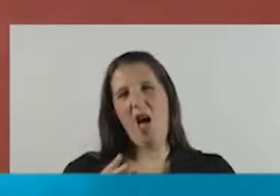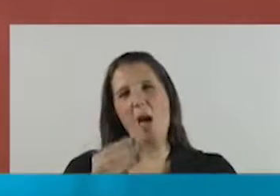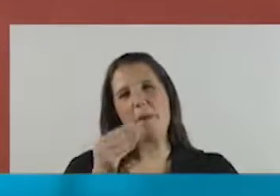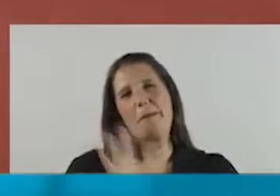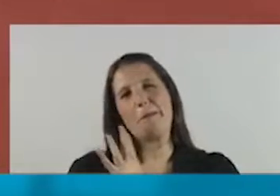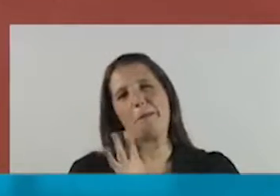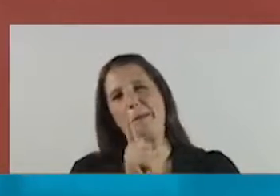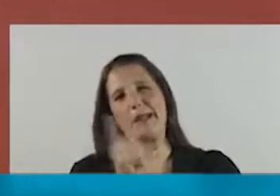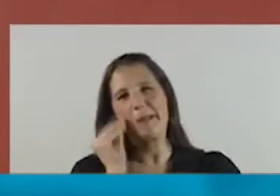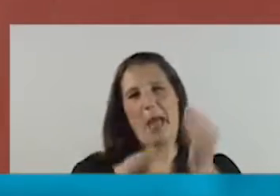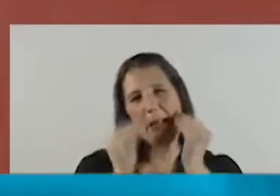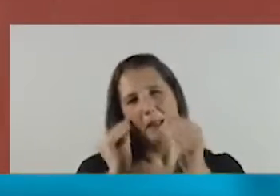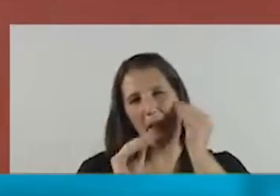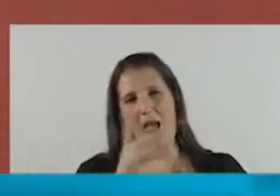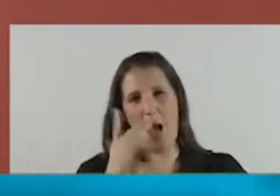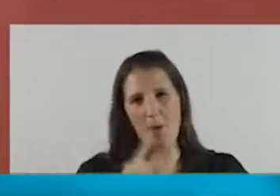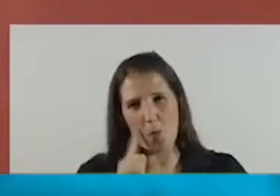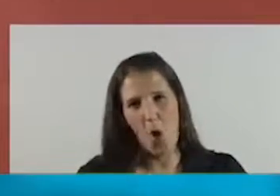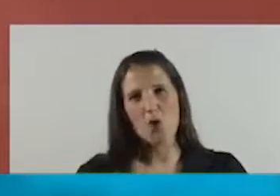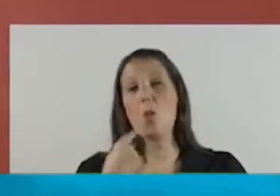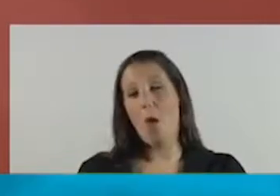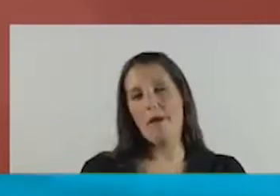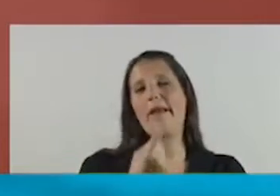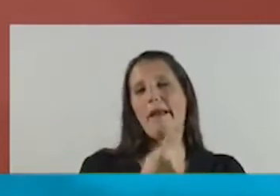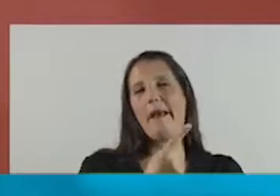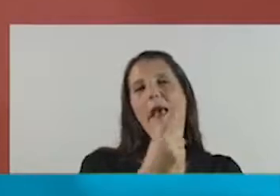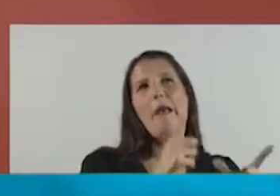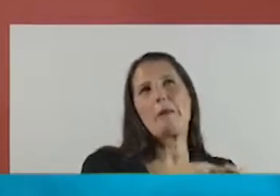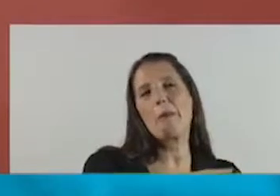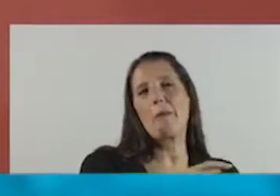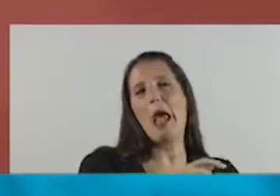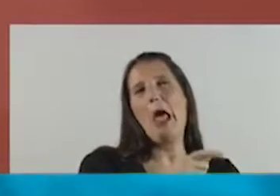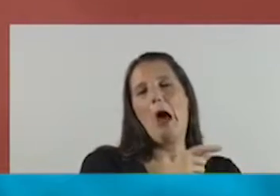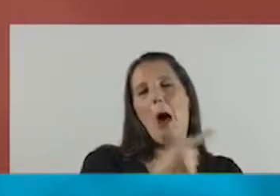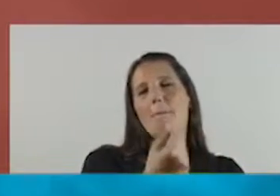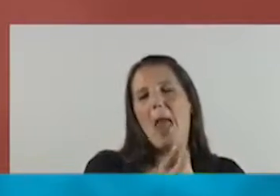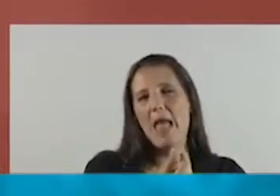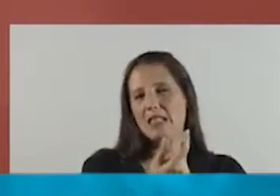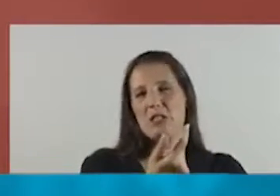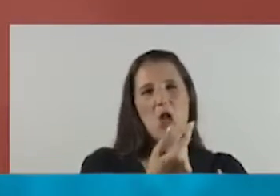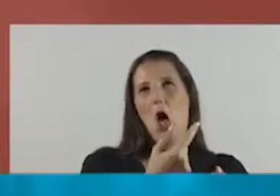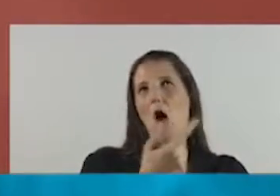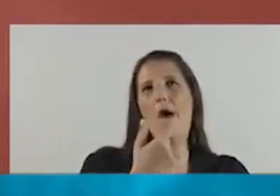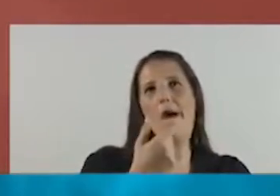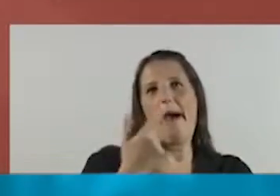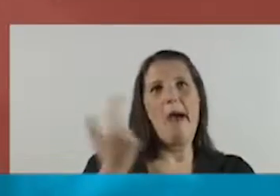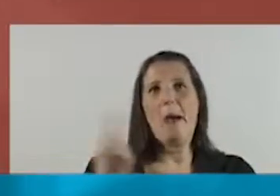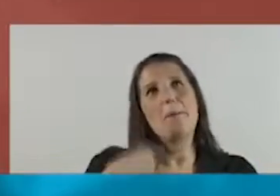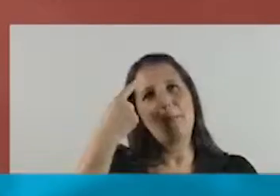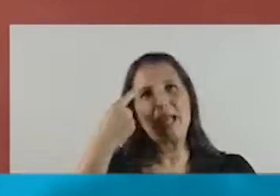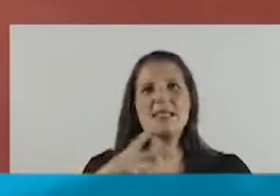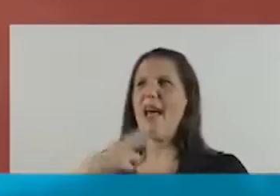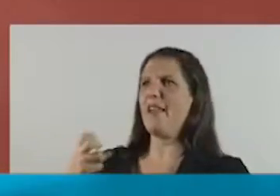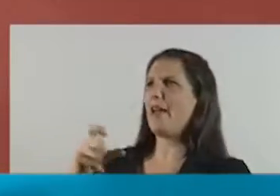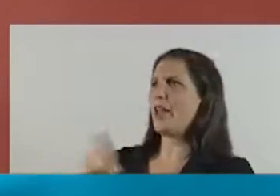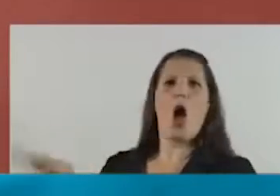post prohibiciones tarifas insostenibles que nos hacían creer que la energía era gratis